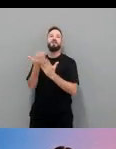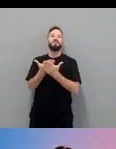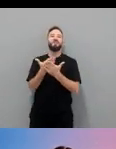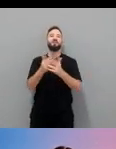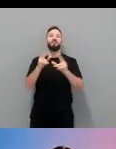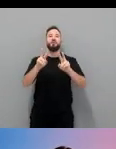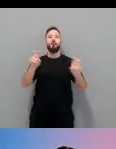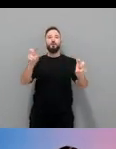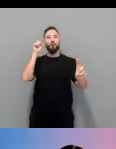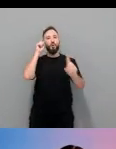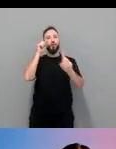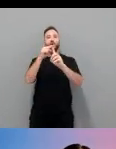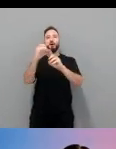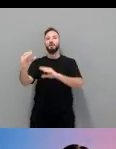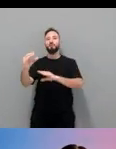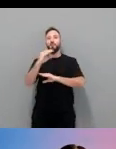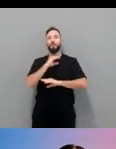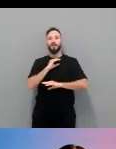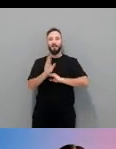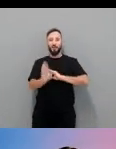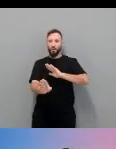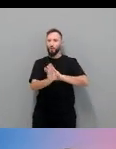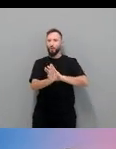siga manteniendo la prestación.